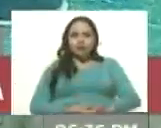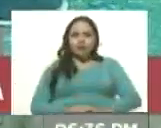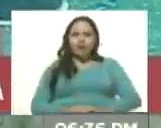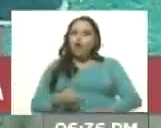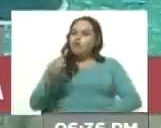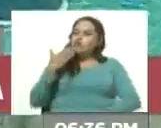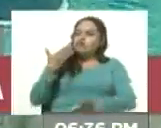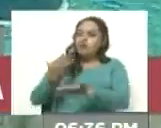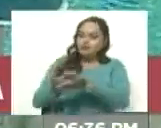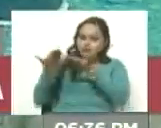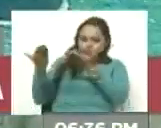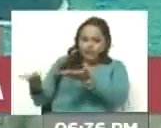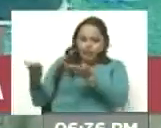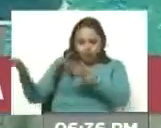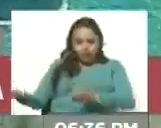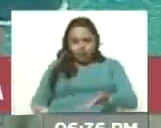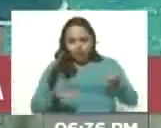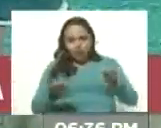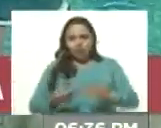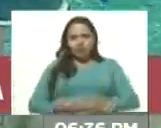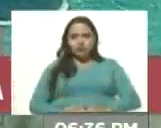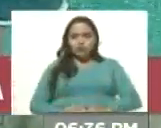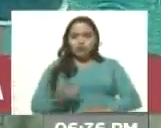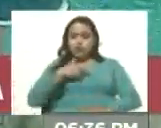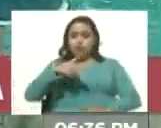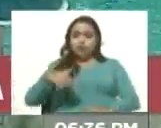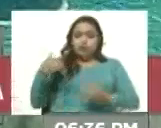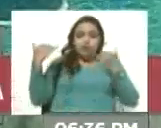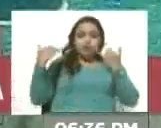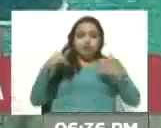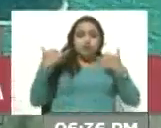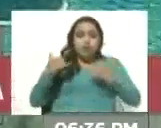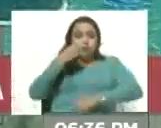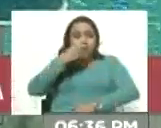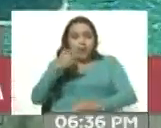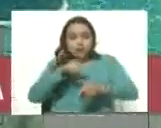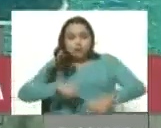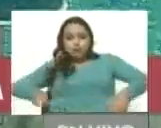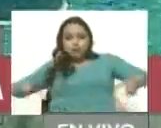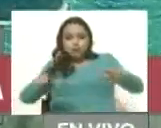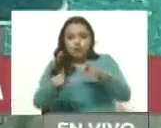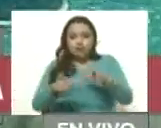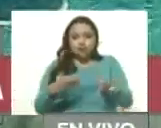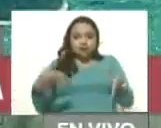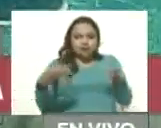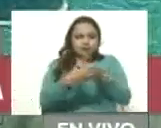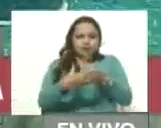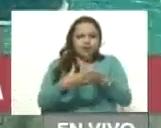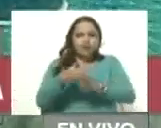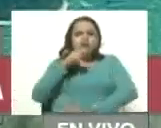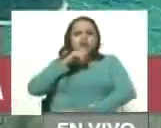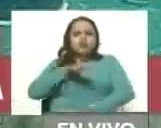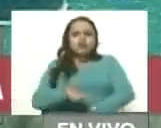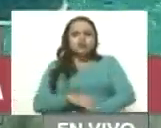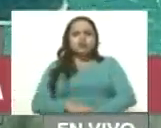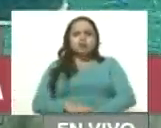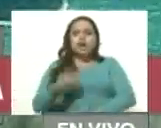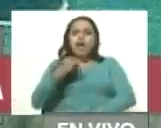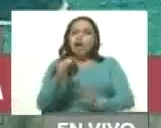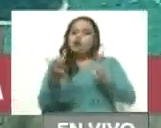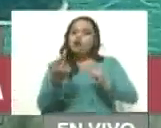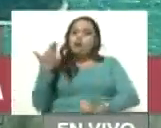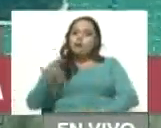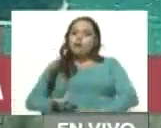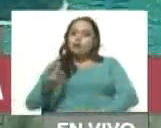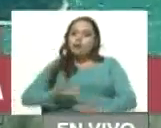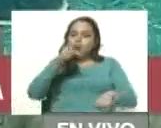gracias por la invitación bueno celebrando este hermoso congreso gran congreso hemos batido récords tanto de